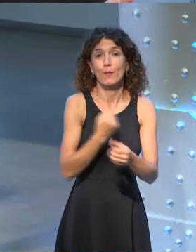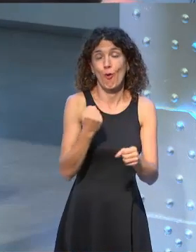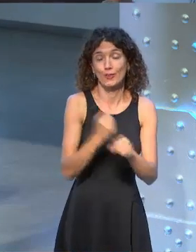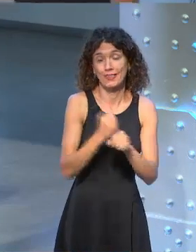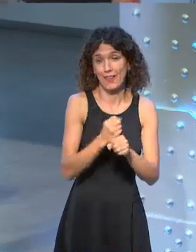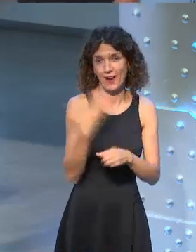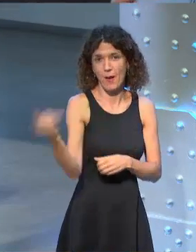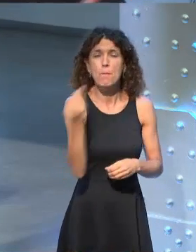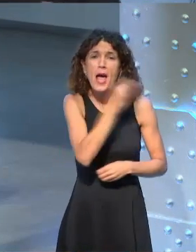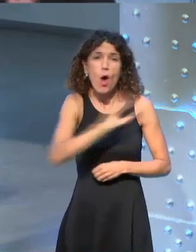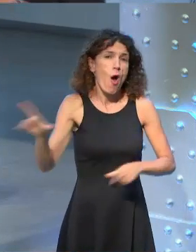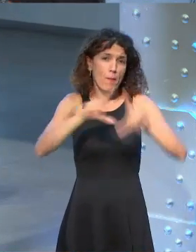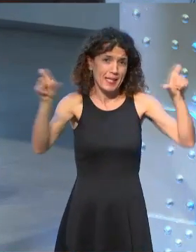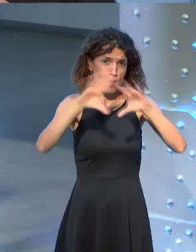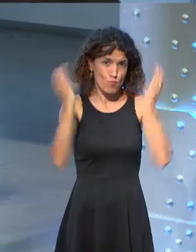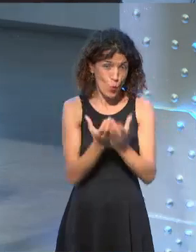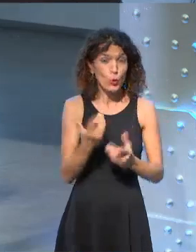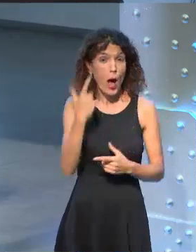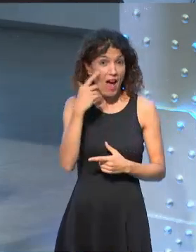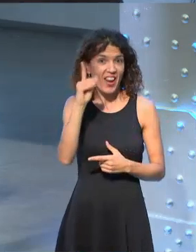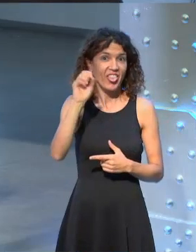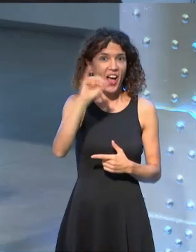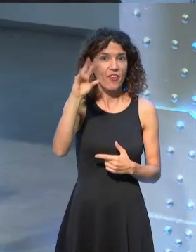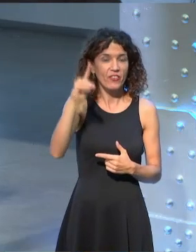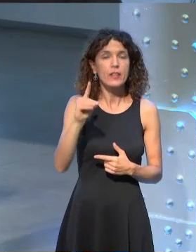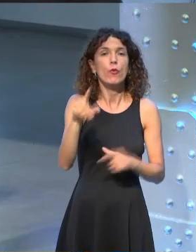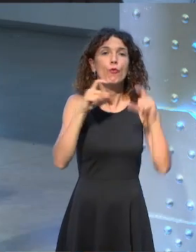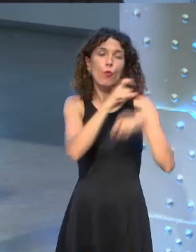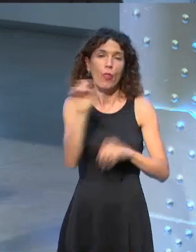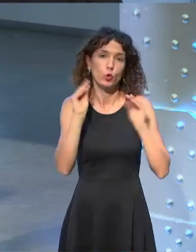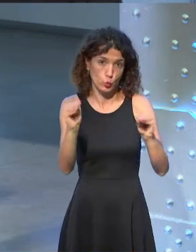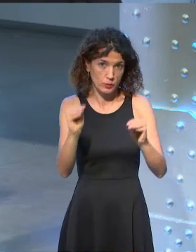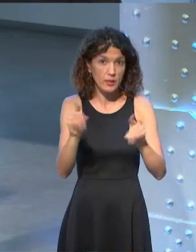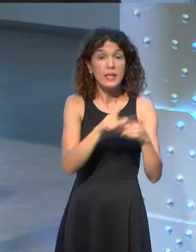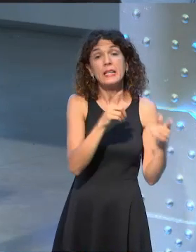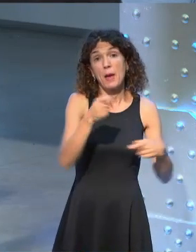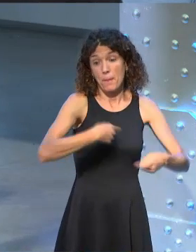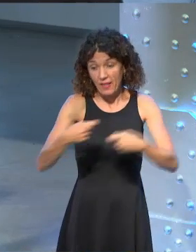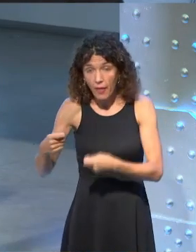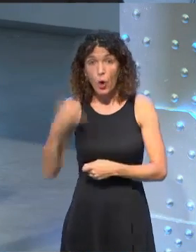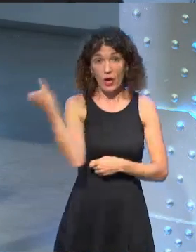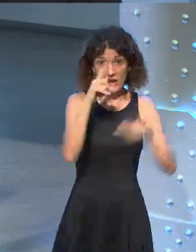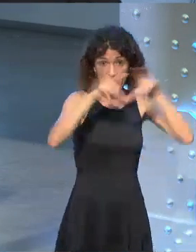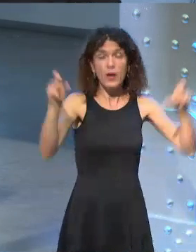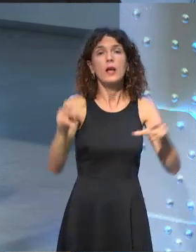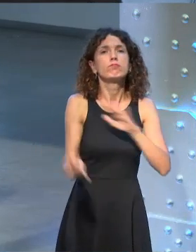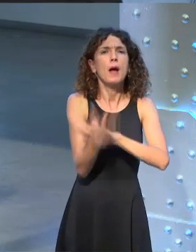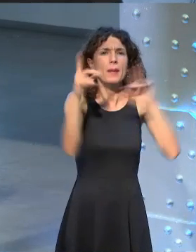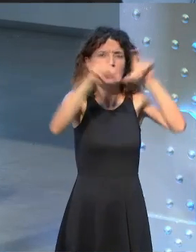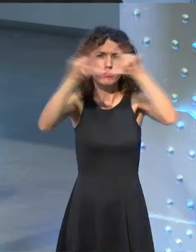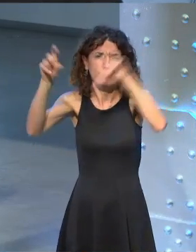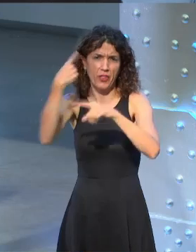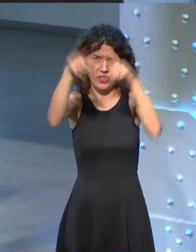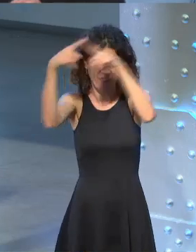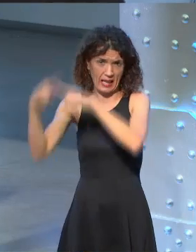en el mejor lugar del mundo. Así que David Tomás es su fundador. Business Angel y mentor de varias startups. Le gusta